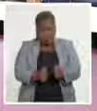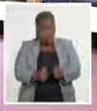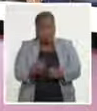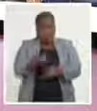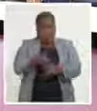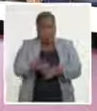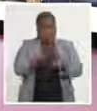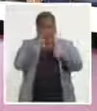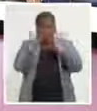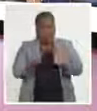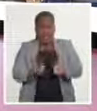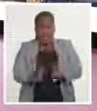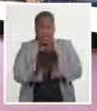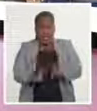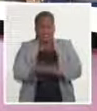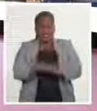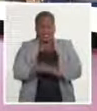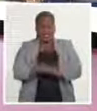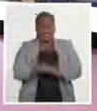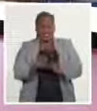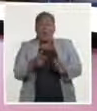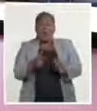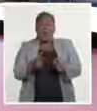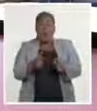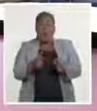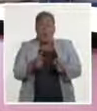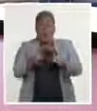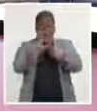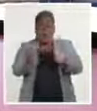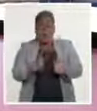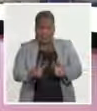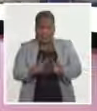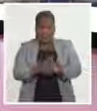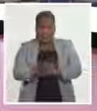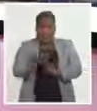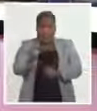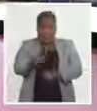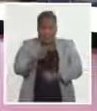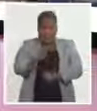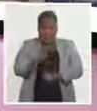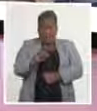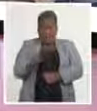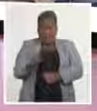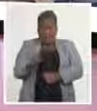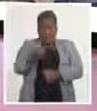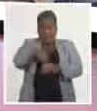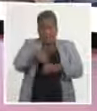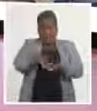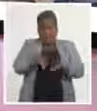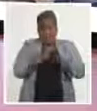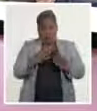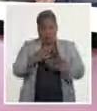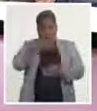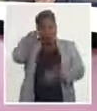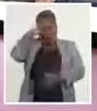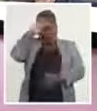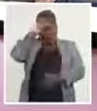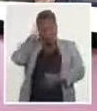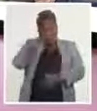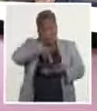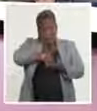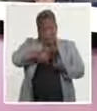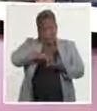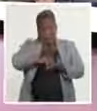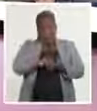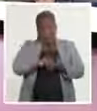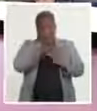las redes sociales, los sitios web o los juegos online. A estas dinámicas que tienen lugar al interior de las familias cubanas se acerca el proyecto de Código de